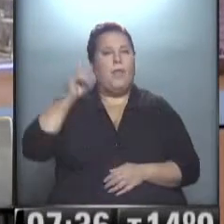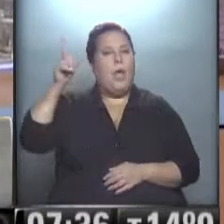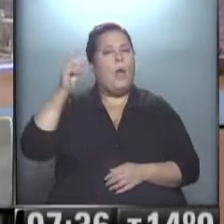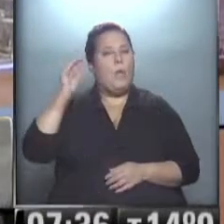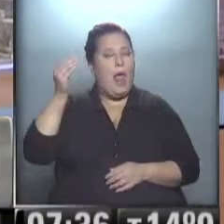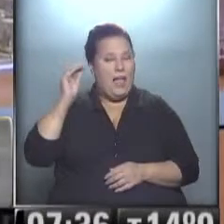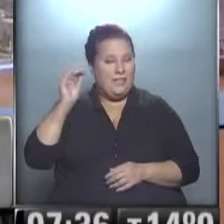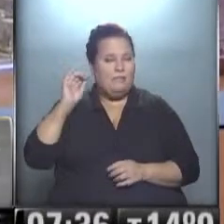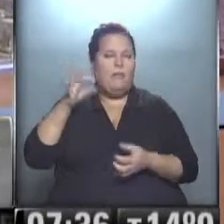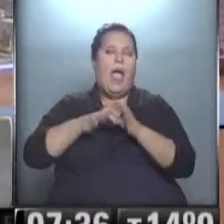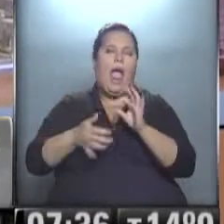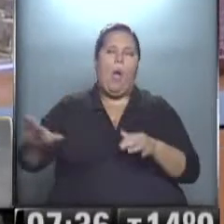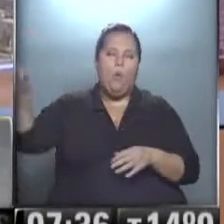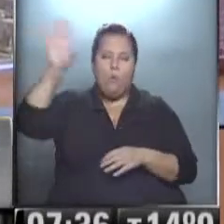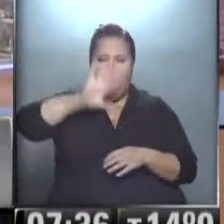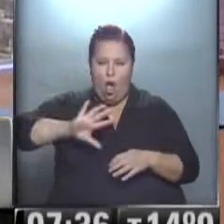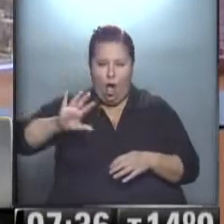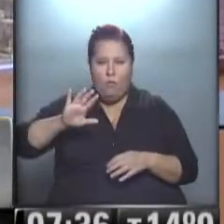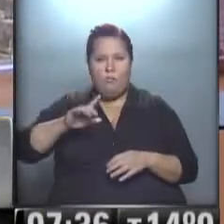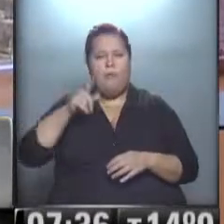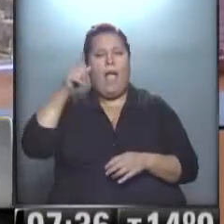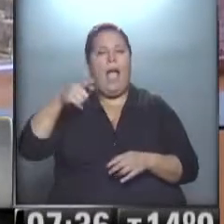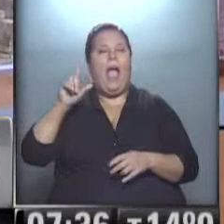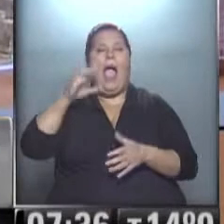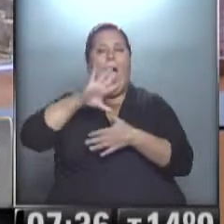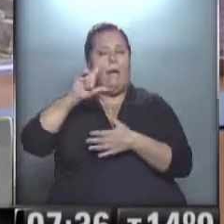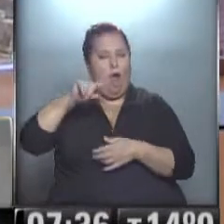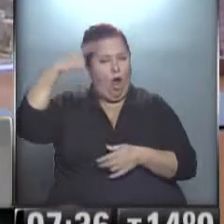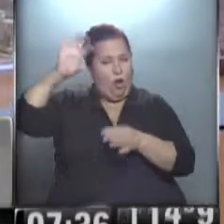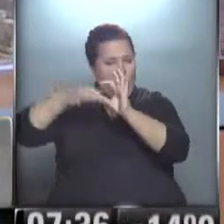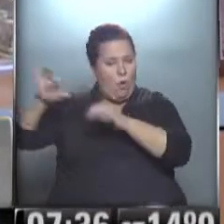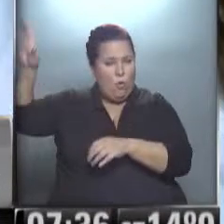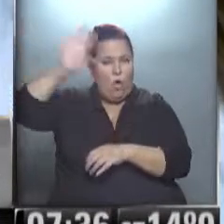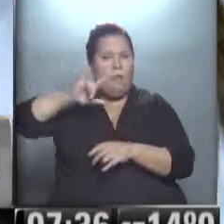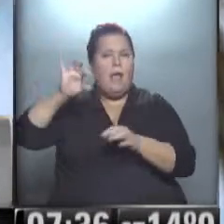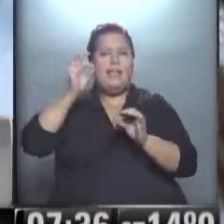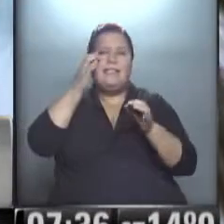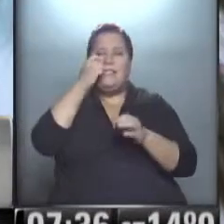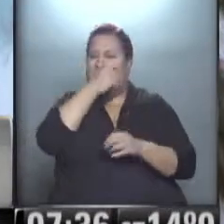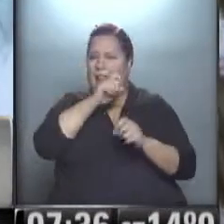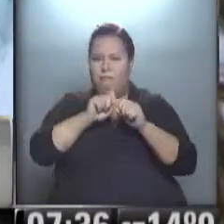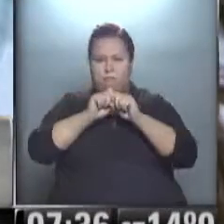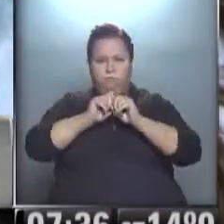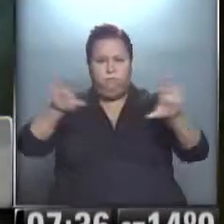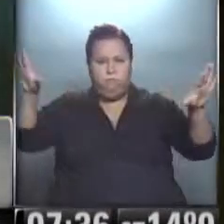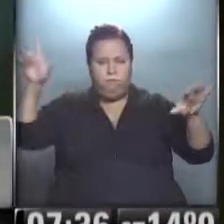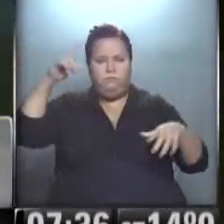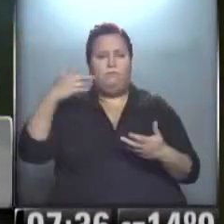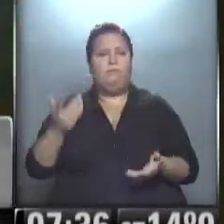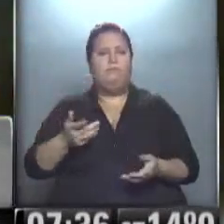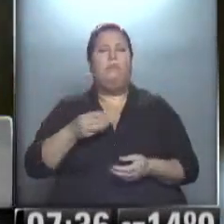en realidad en europa y en el resto de los continentes que no son américa y el sarampión está circulando en forma muy persistente